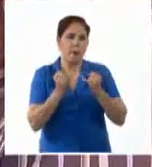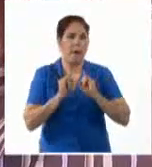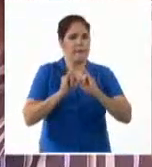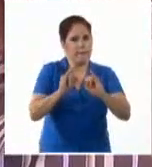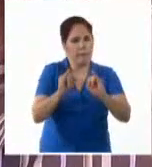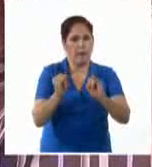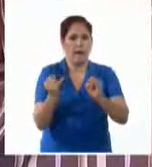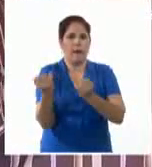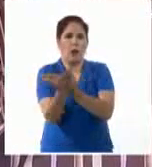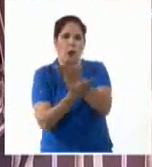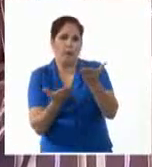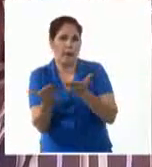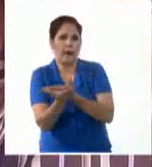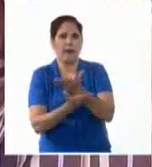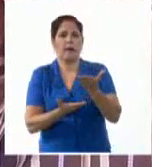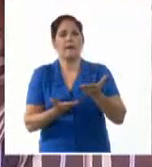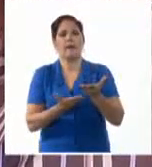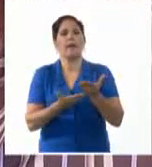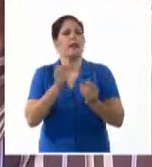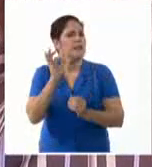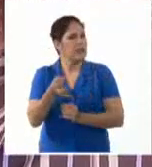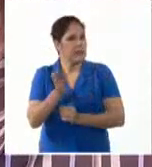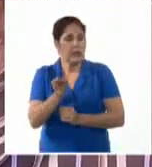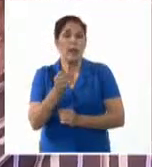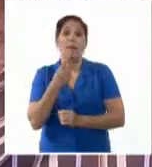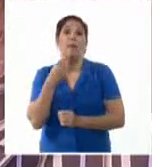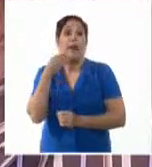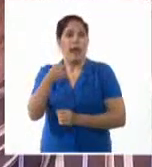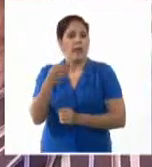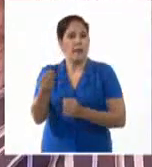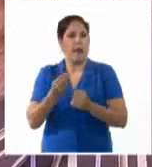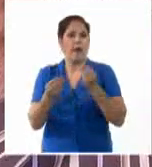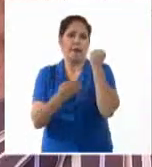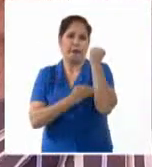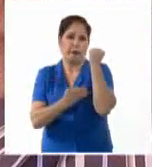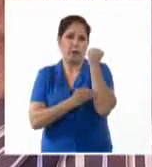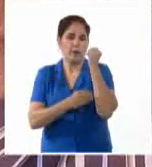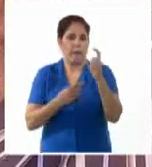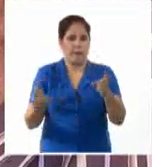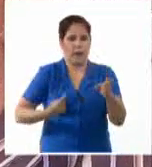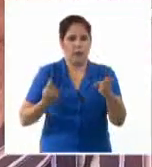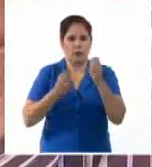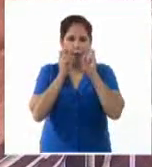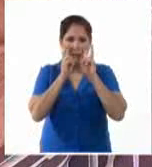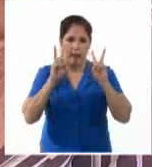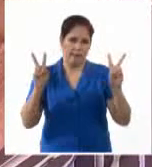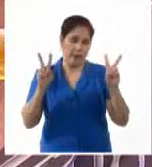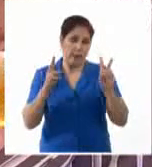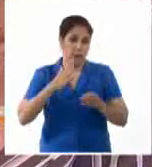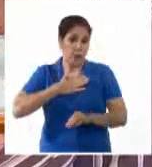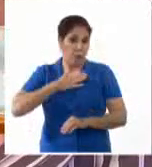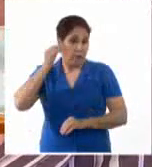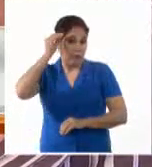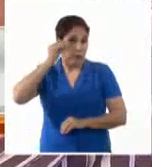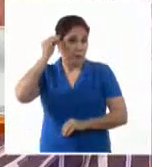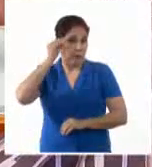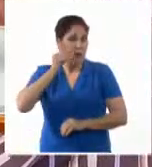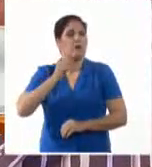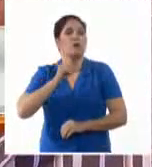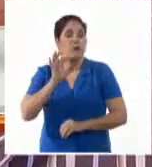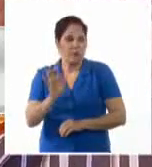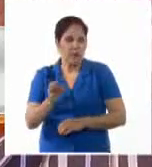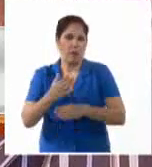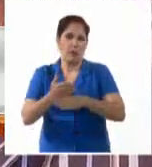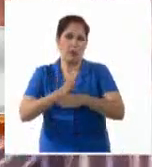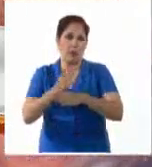fresca, de agua permanente, que da mucha fuerza para todas las batallas de la vida. Y creo que eso ha significado a lo largo de todos